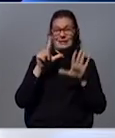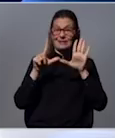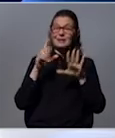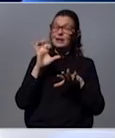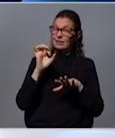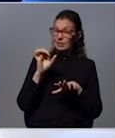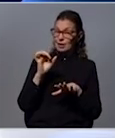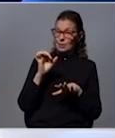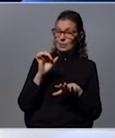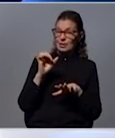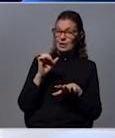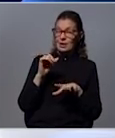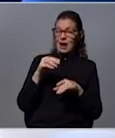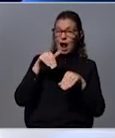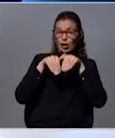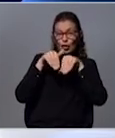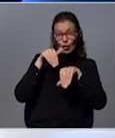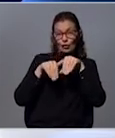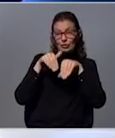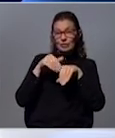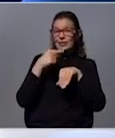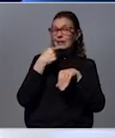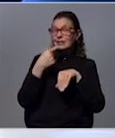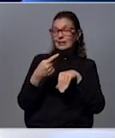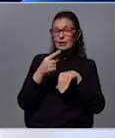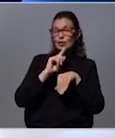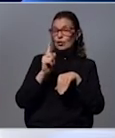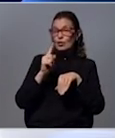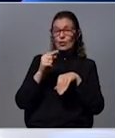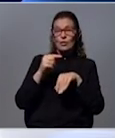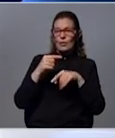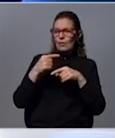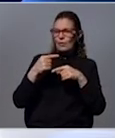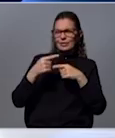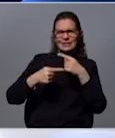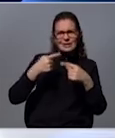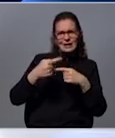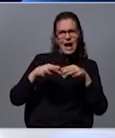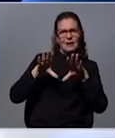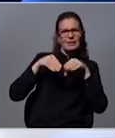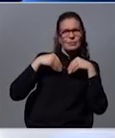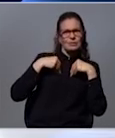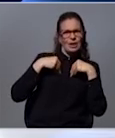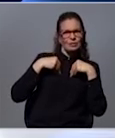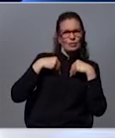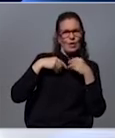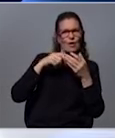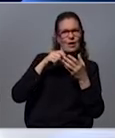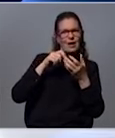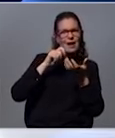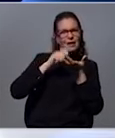a la corte electoral que no diera trámite a las reformas que venía con 420 mil